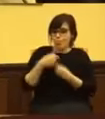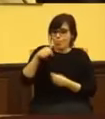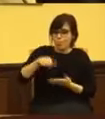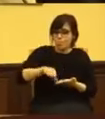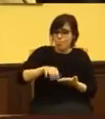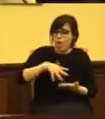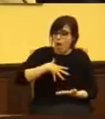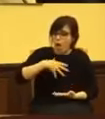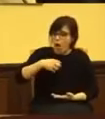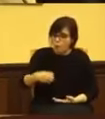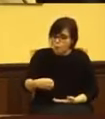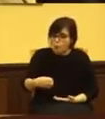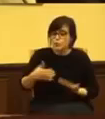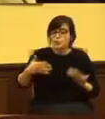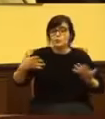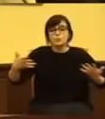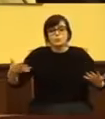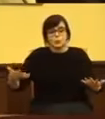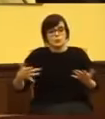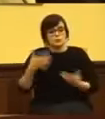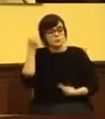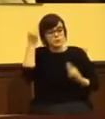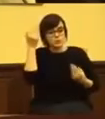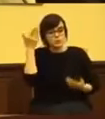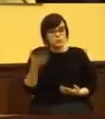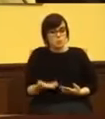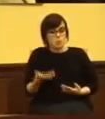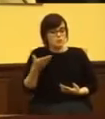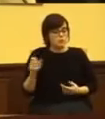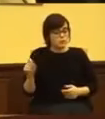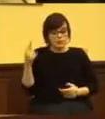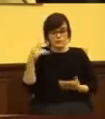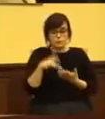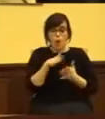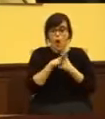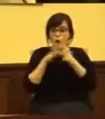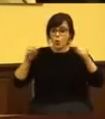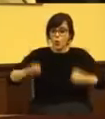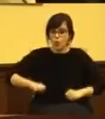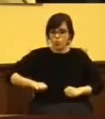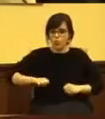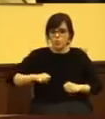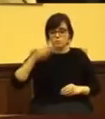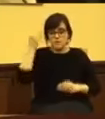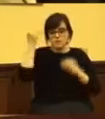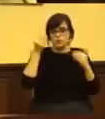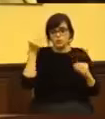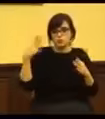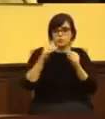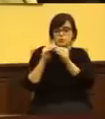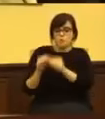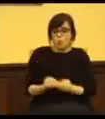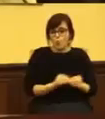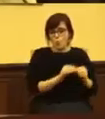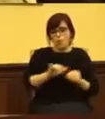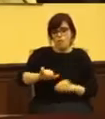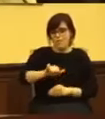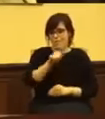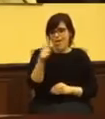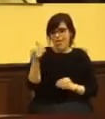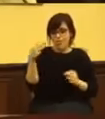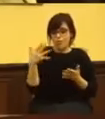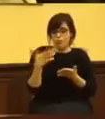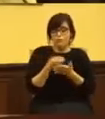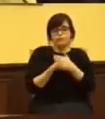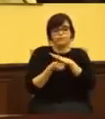ciudad. Y creo que es lo más reseñable del acuerdo que hoy se eleva por unanimidad de los cuatro grupos